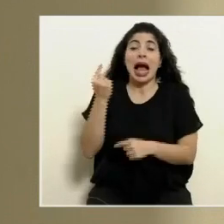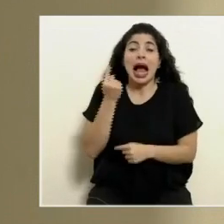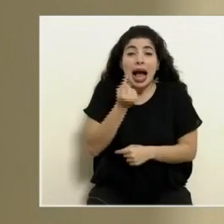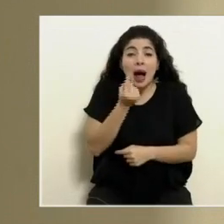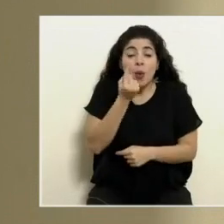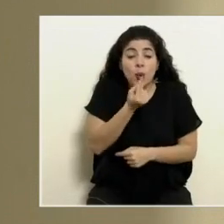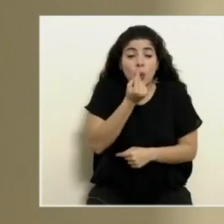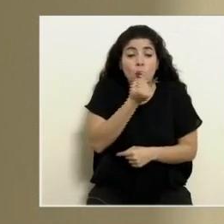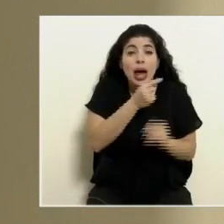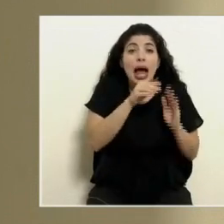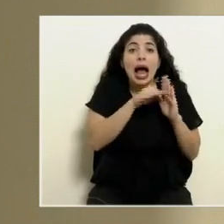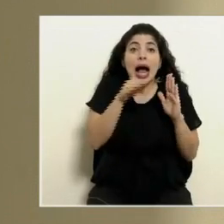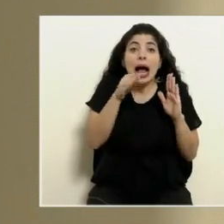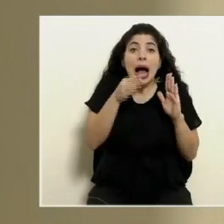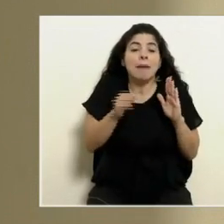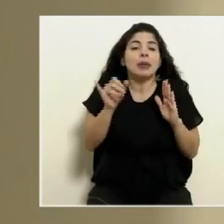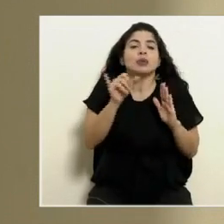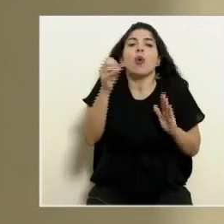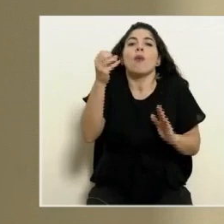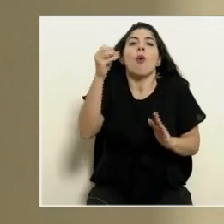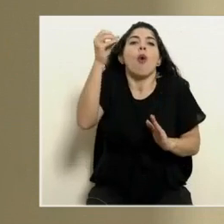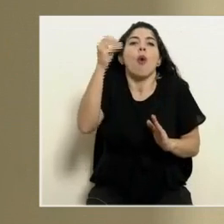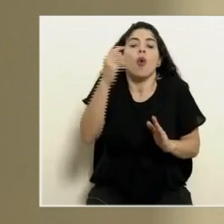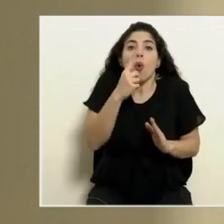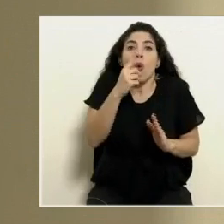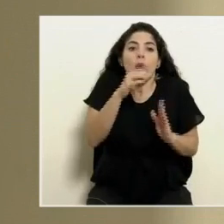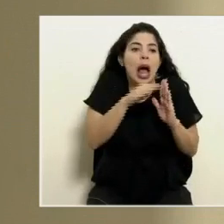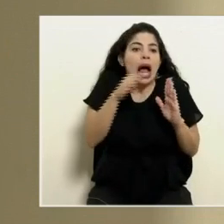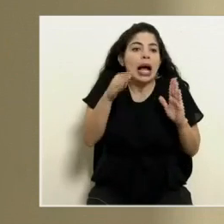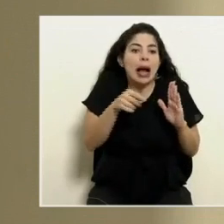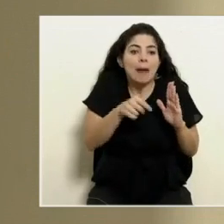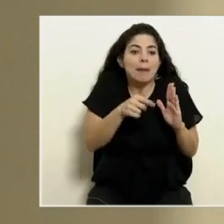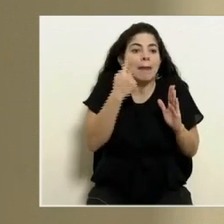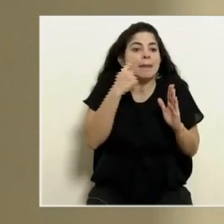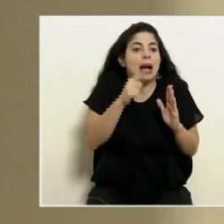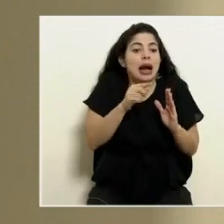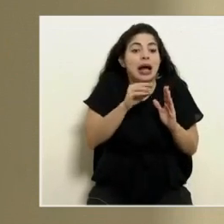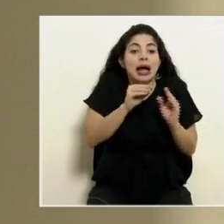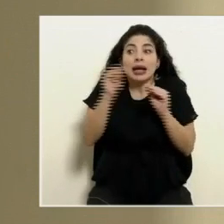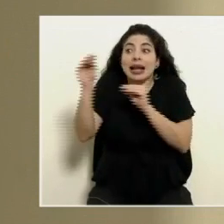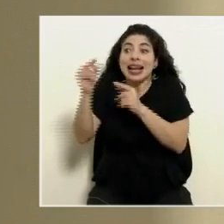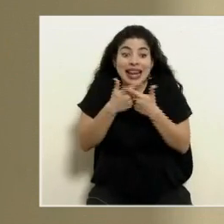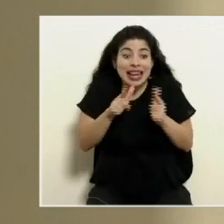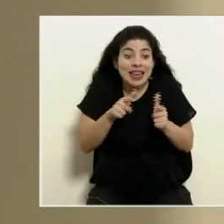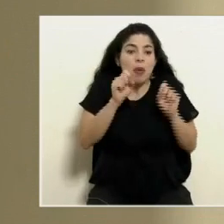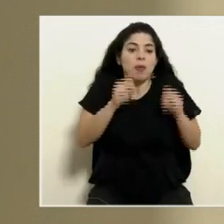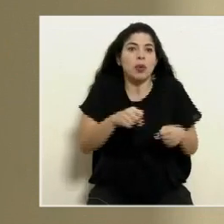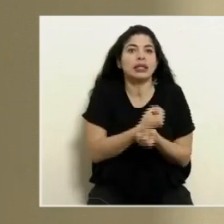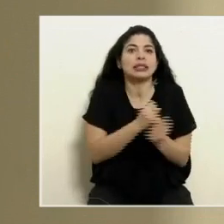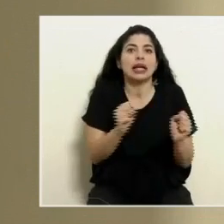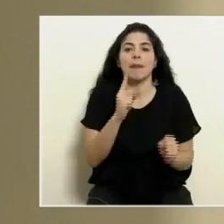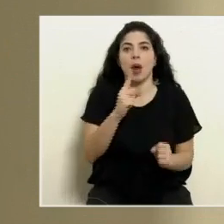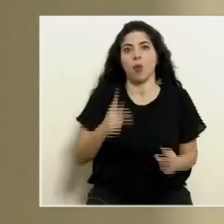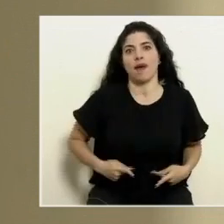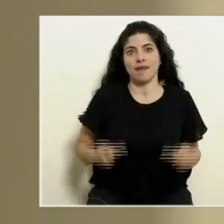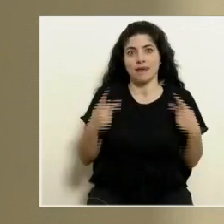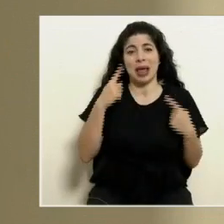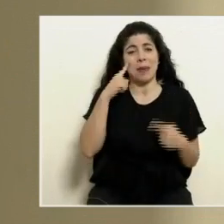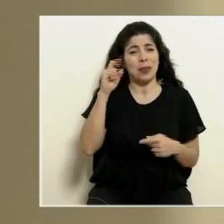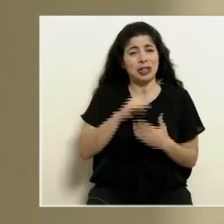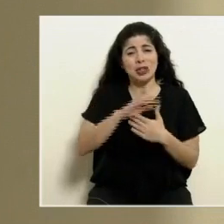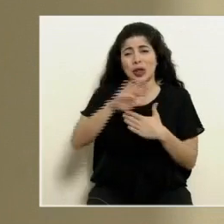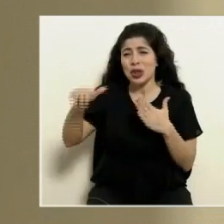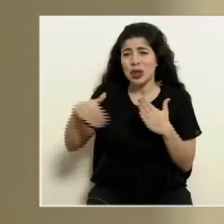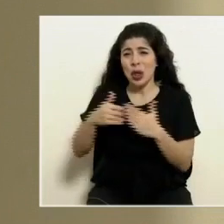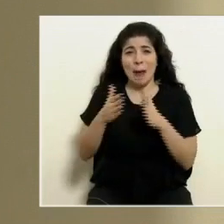cama es de oro, es posiblemente una vida salvada y por eso es que hay que implementar absolutamente